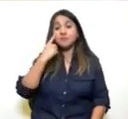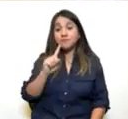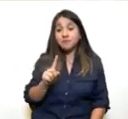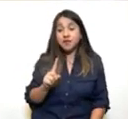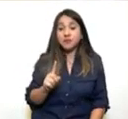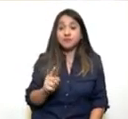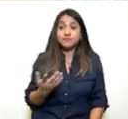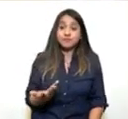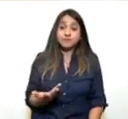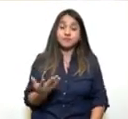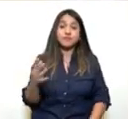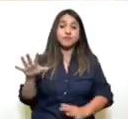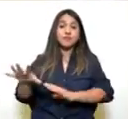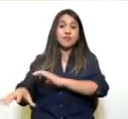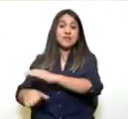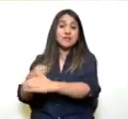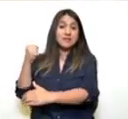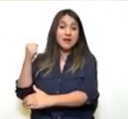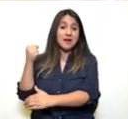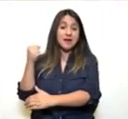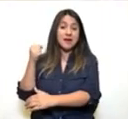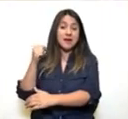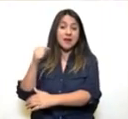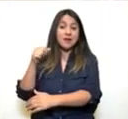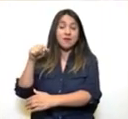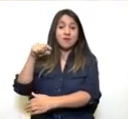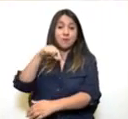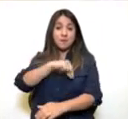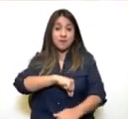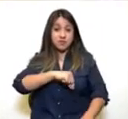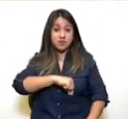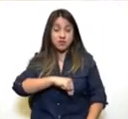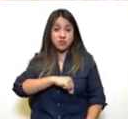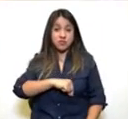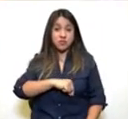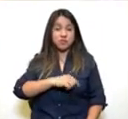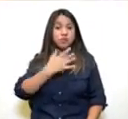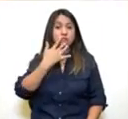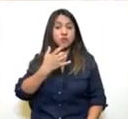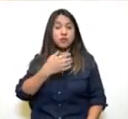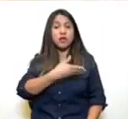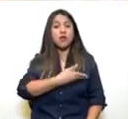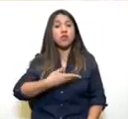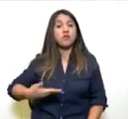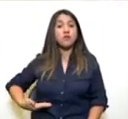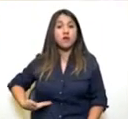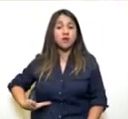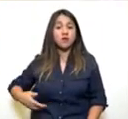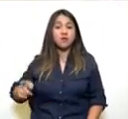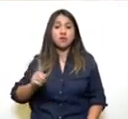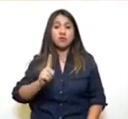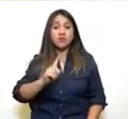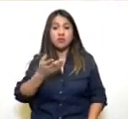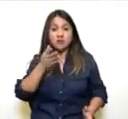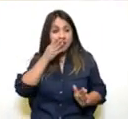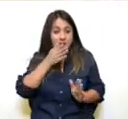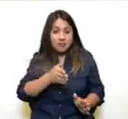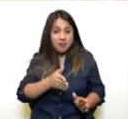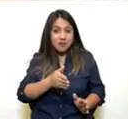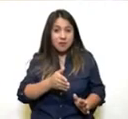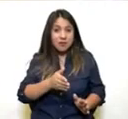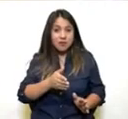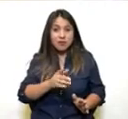tuvo que estar a mano a eso porque el gobierno no estuvo atenta con las medidas